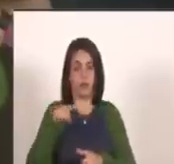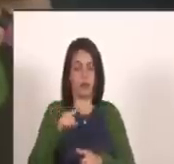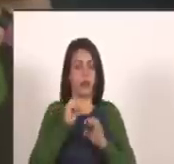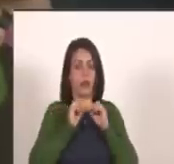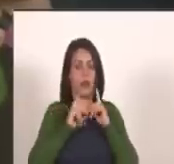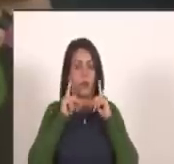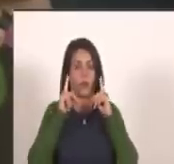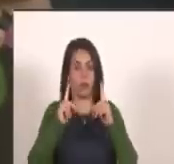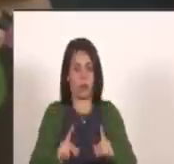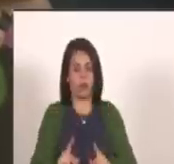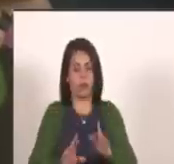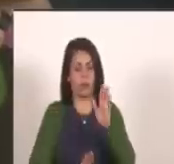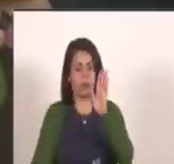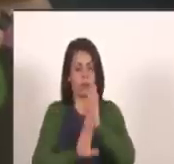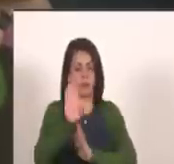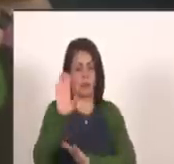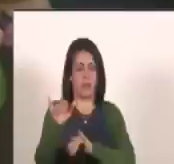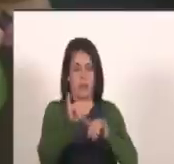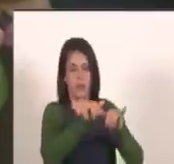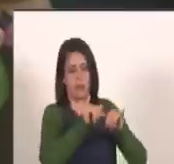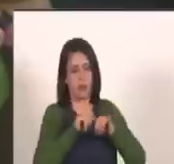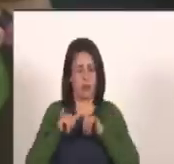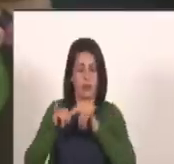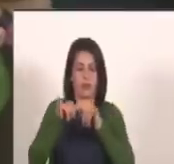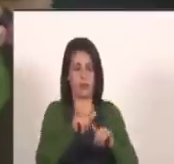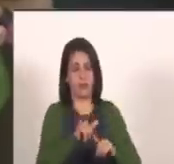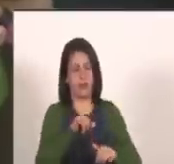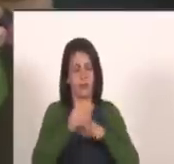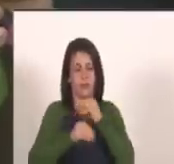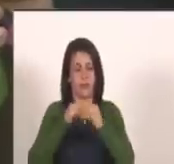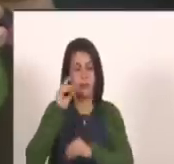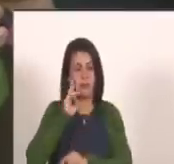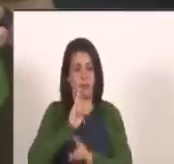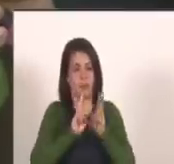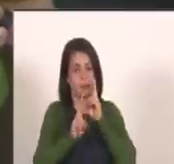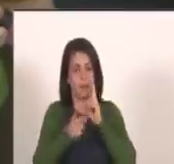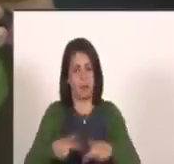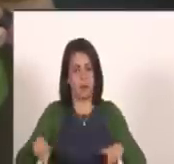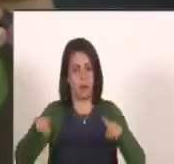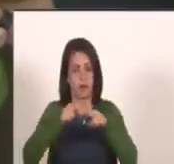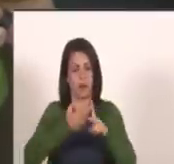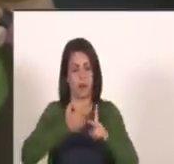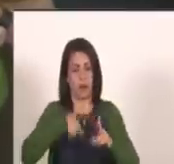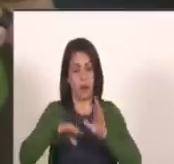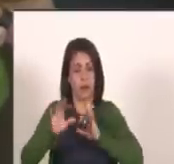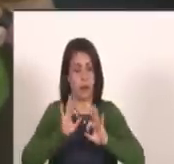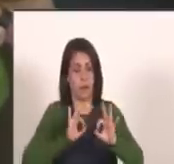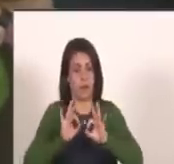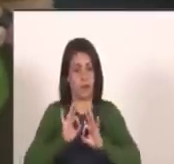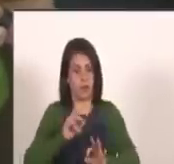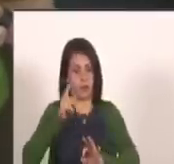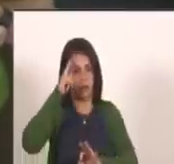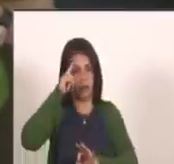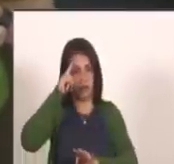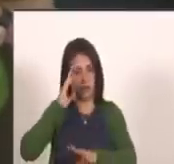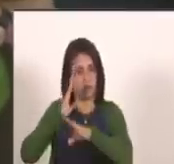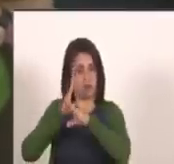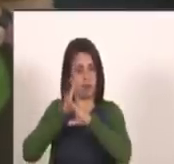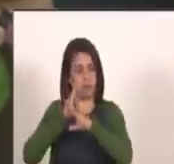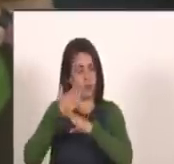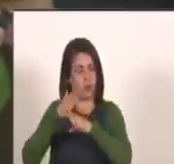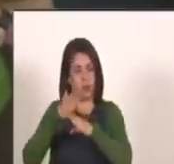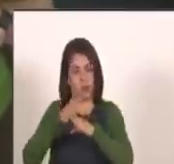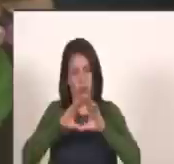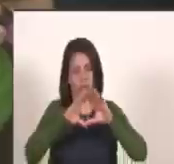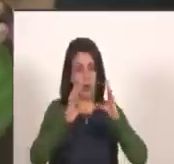tengamos oportunidades de superación e igualdad, donde se aprecien y se valoren nuestras capacidades y nuestras limitaciones